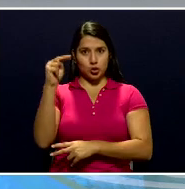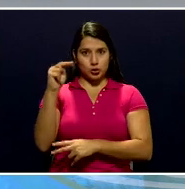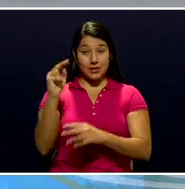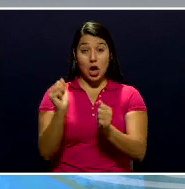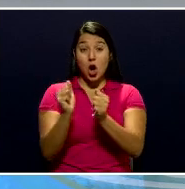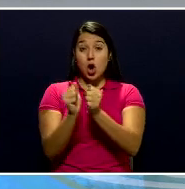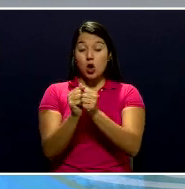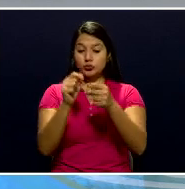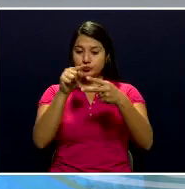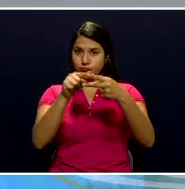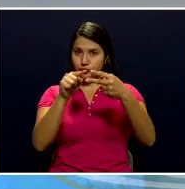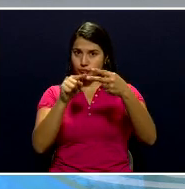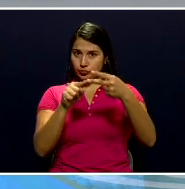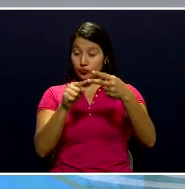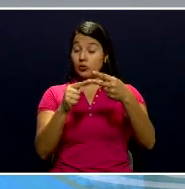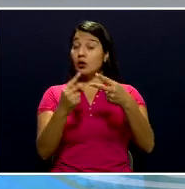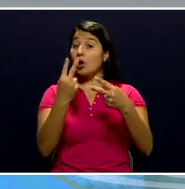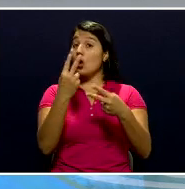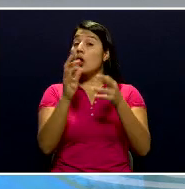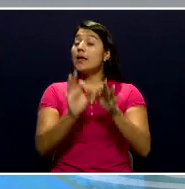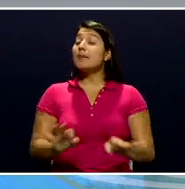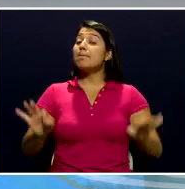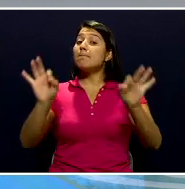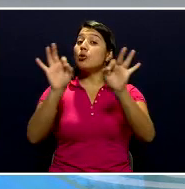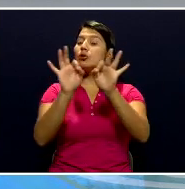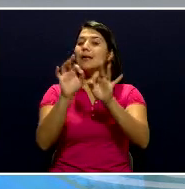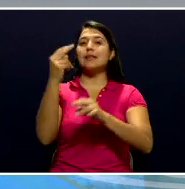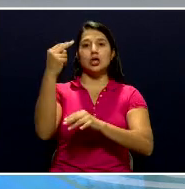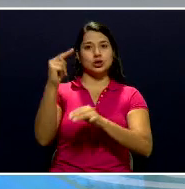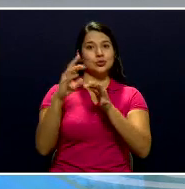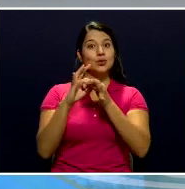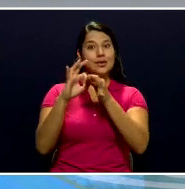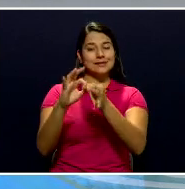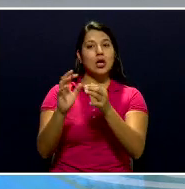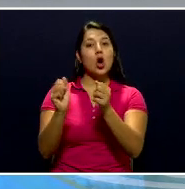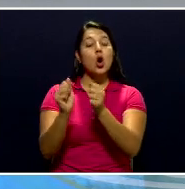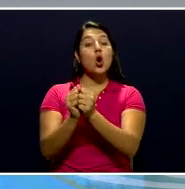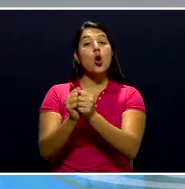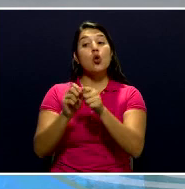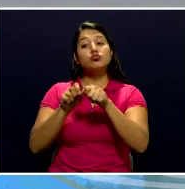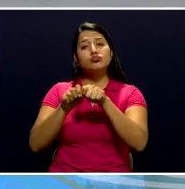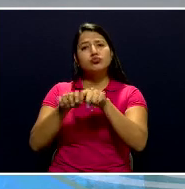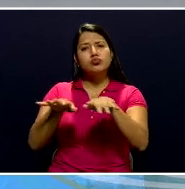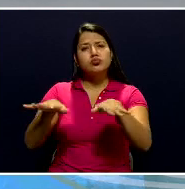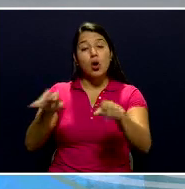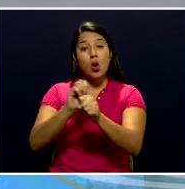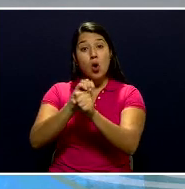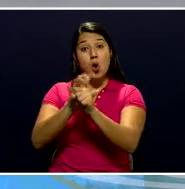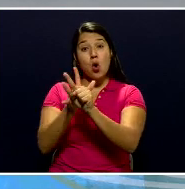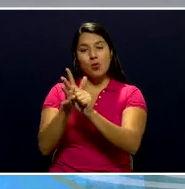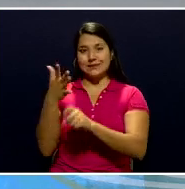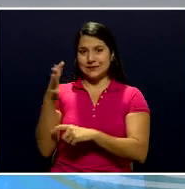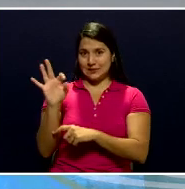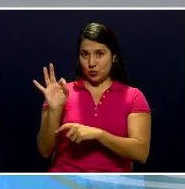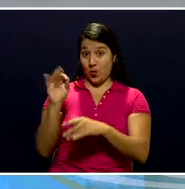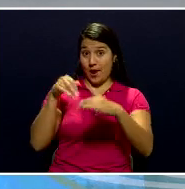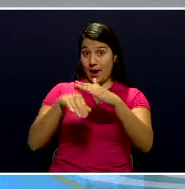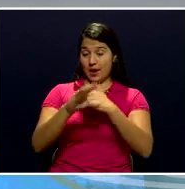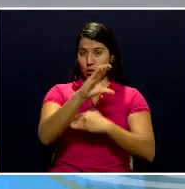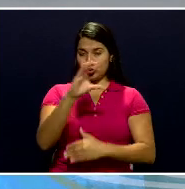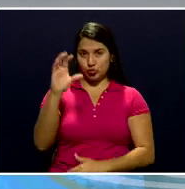con dos importantes noticias relacionadas a los efectos de la pandemia del COVID-19 sobre Costa